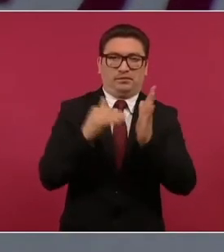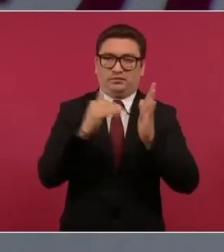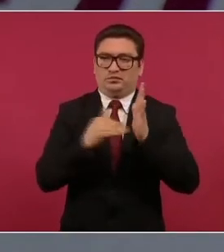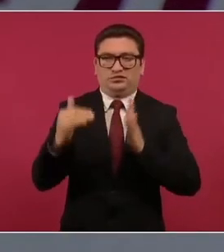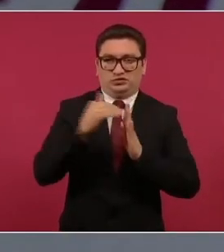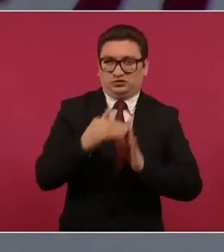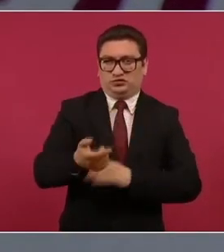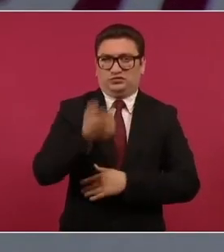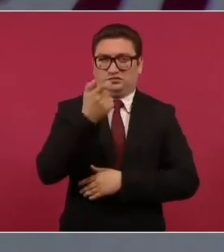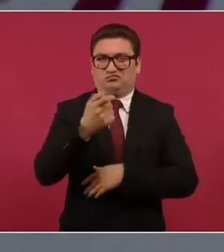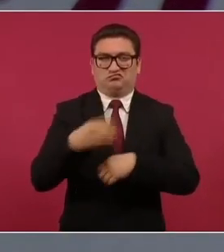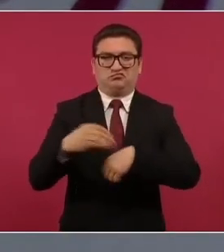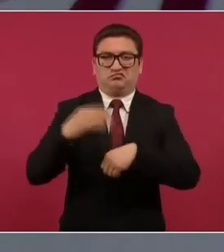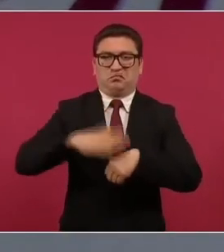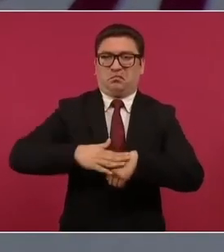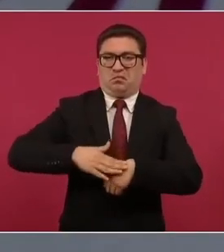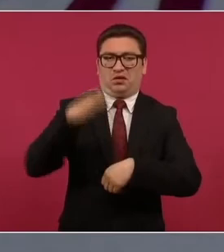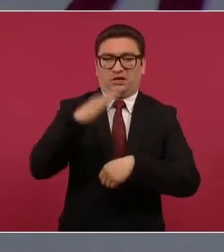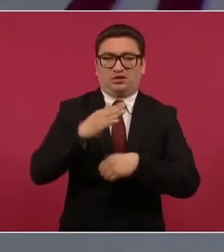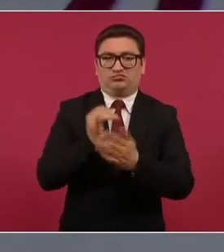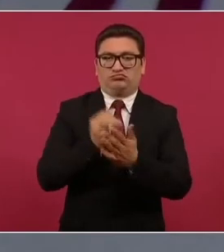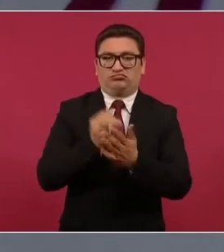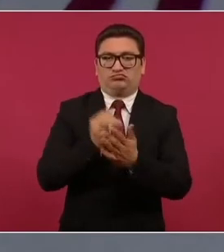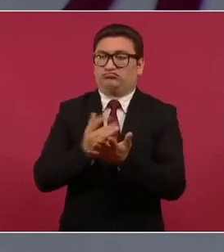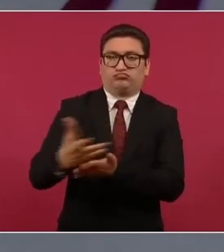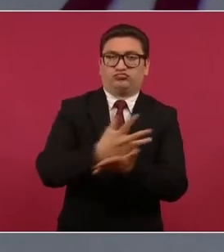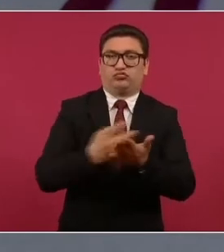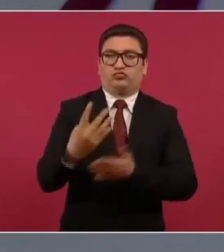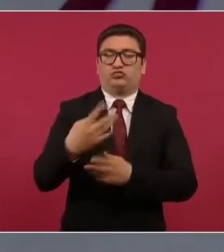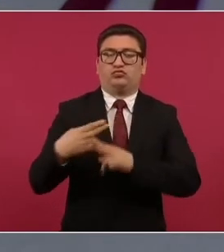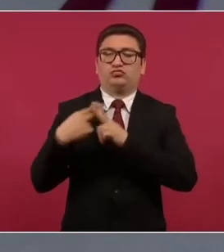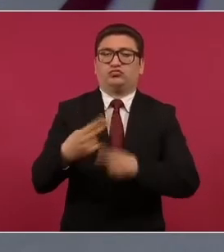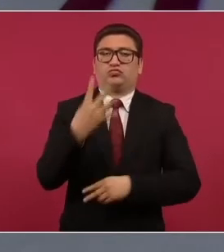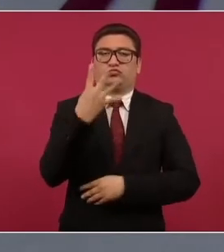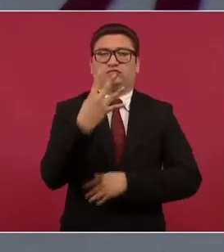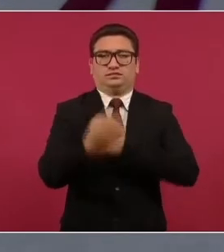1.890.000 millones de pesos adicionales en 4 años.